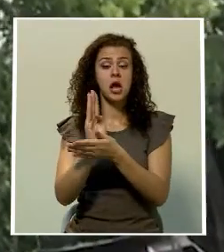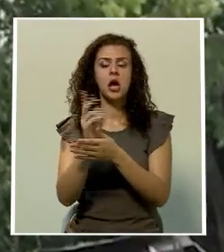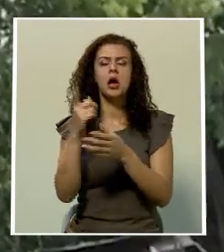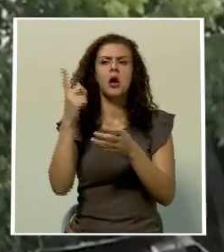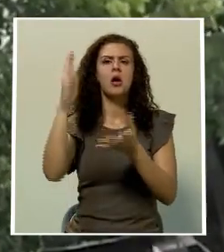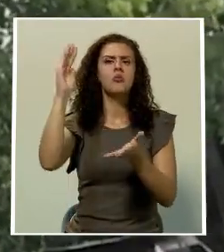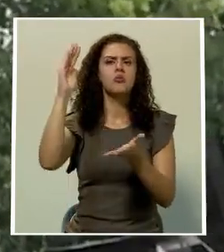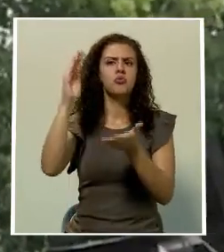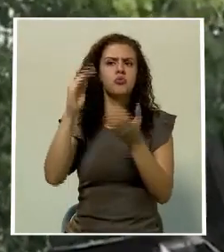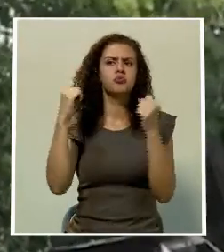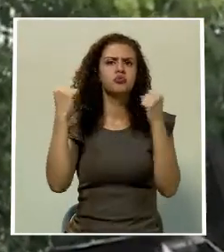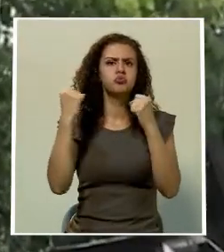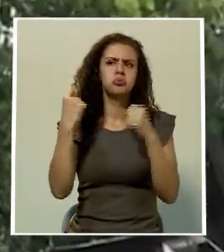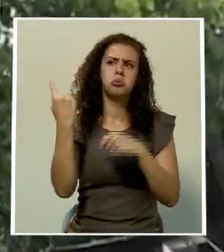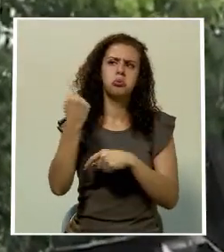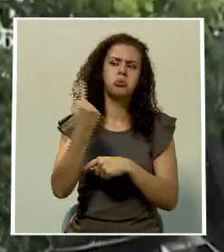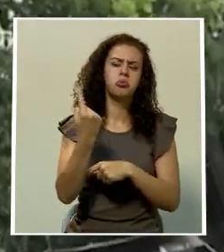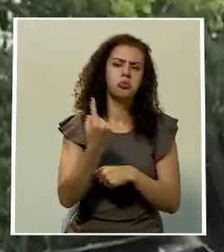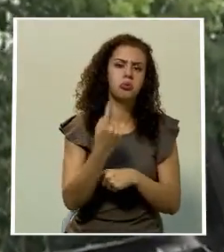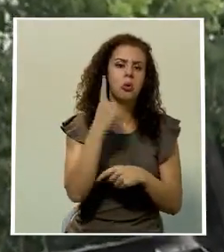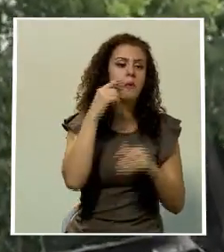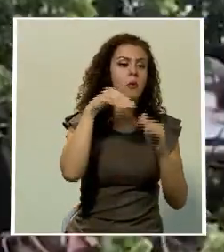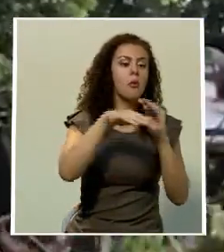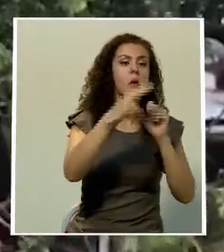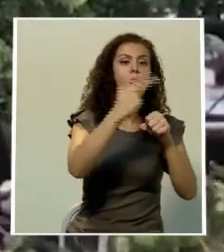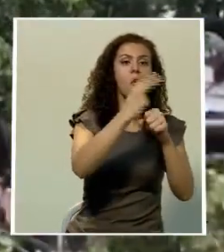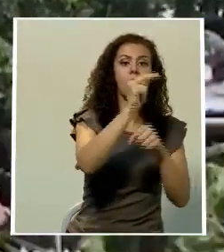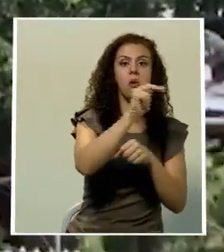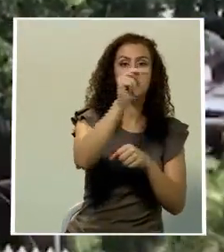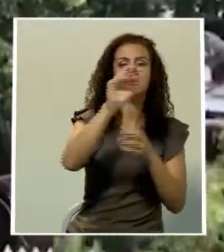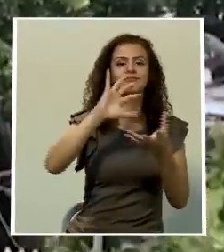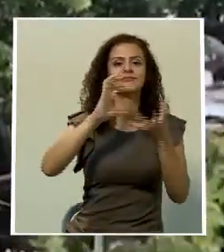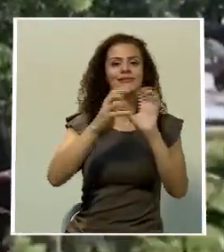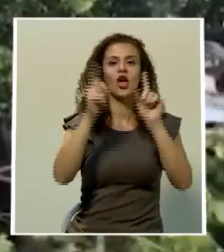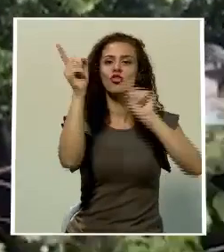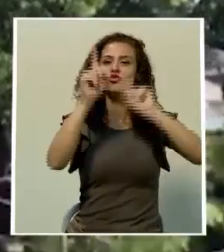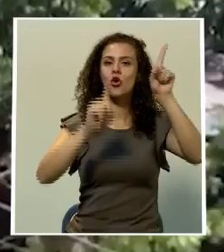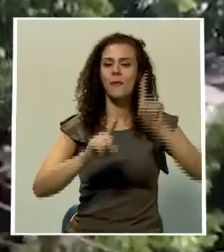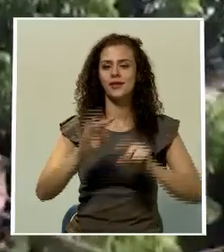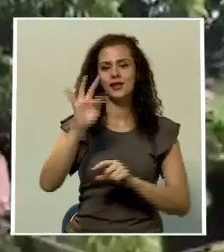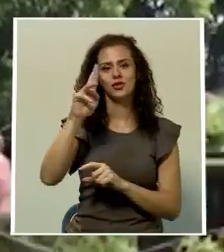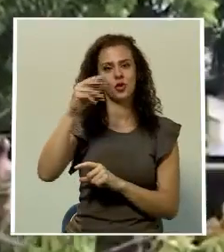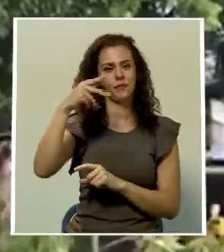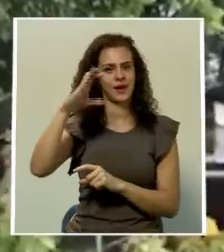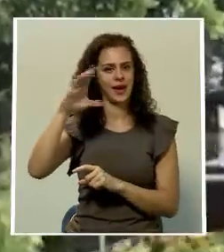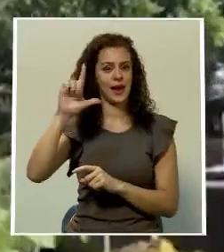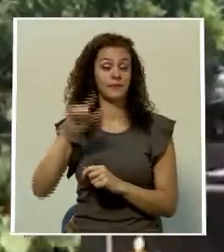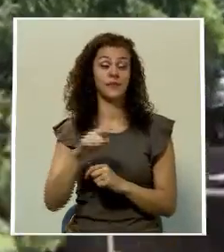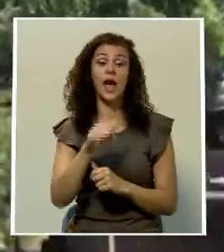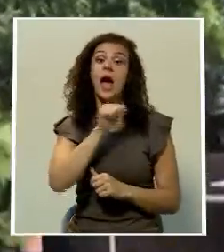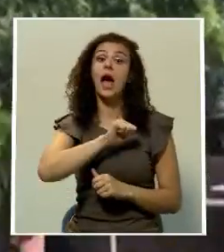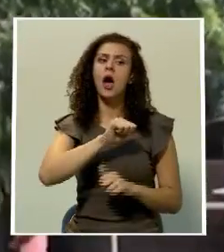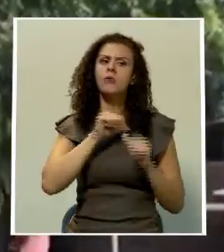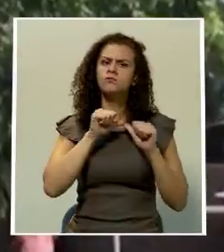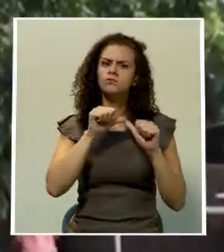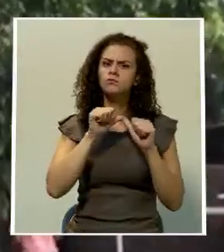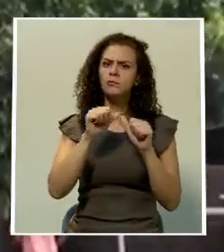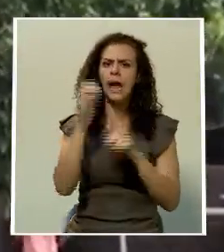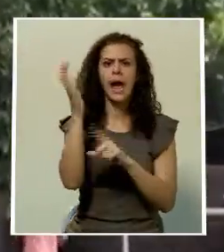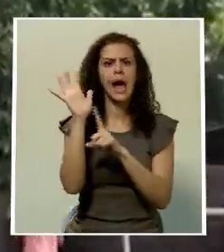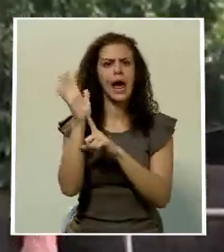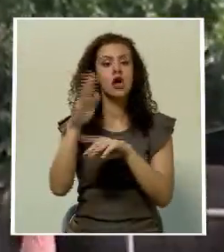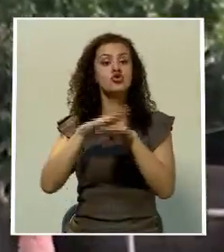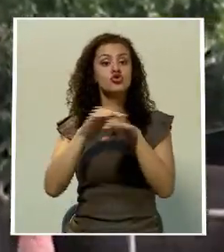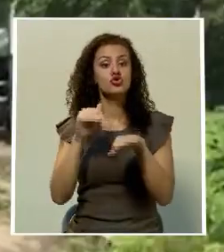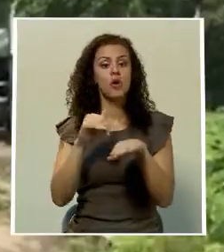se debilitó e ingresó a Guatemala por el norte, convertida en tormenta tropical. Las autoridades mantienen la alerta